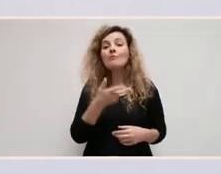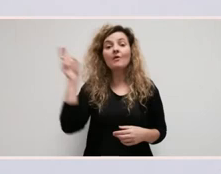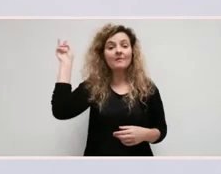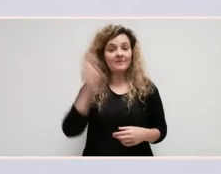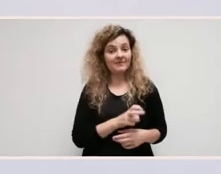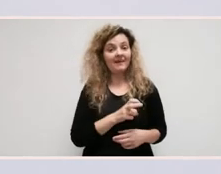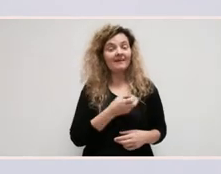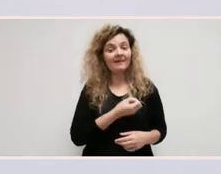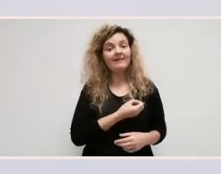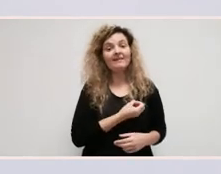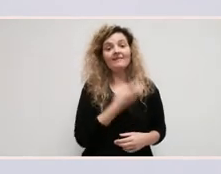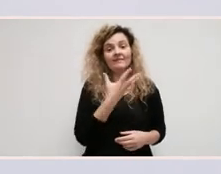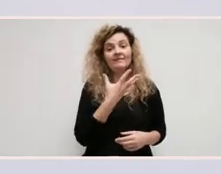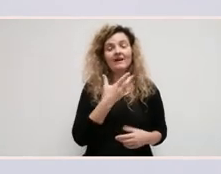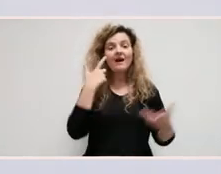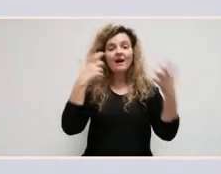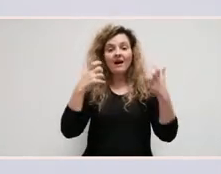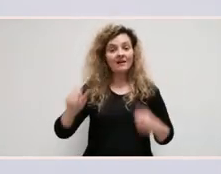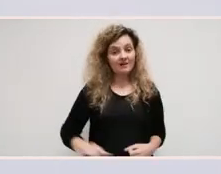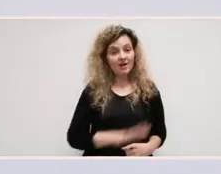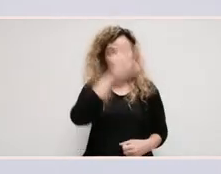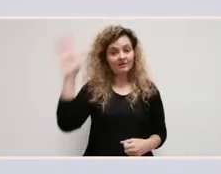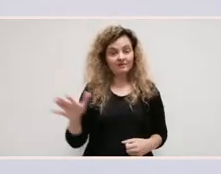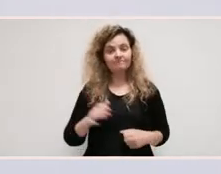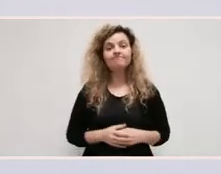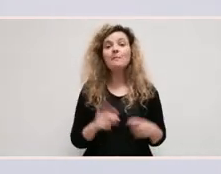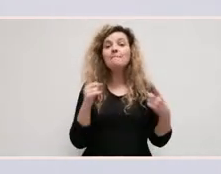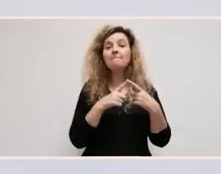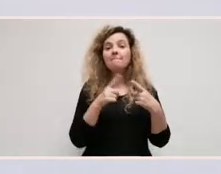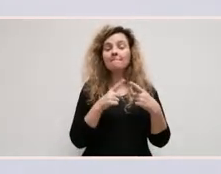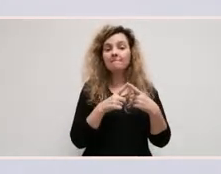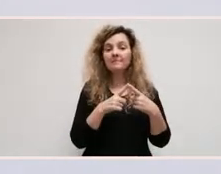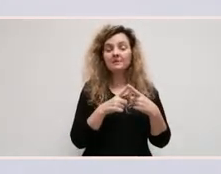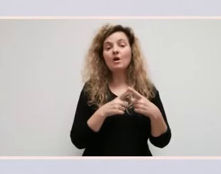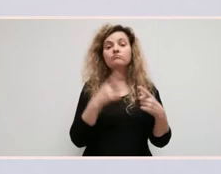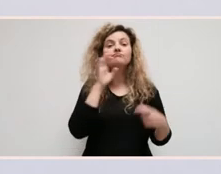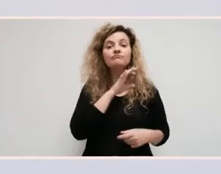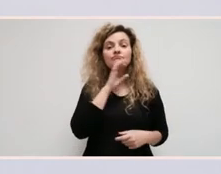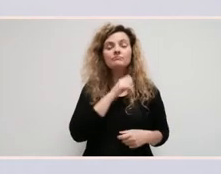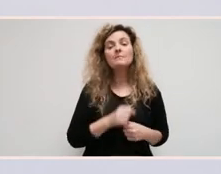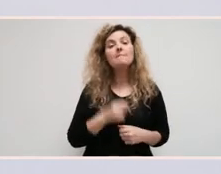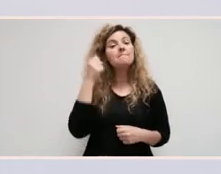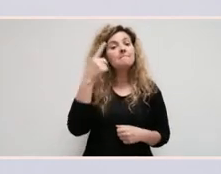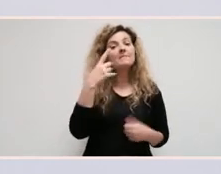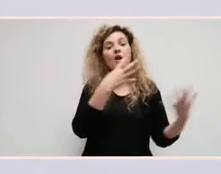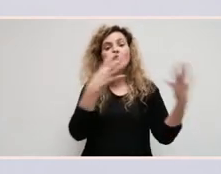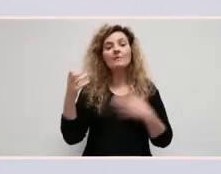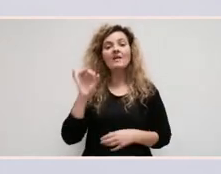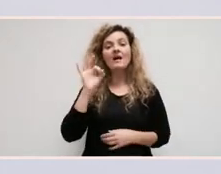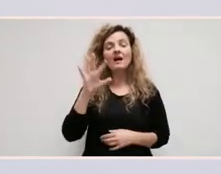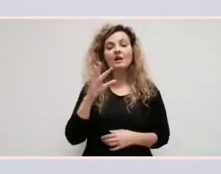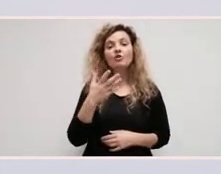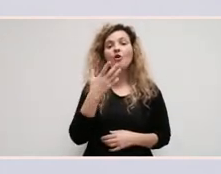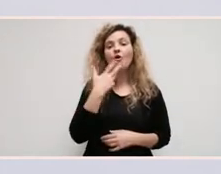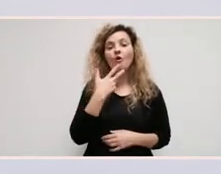probablemente o que lle fai ter esta afección por la arte oriental, ¿no? El primero de estos feitos anecdóticos es que en